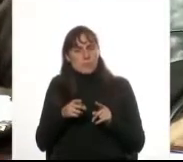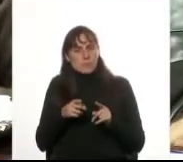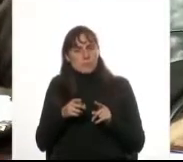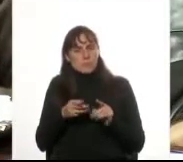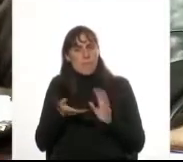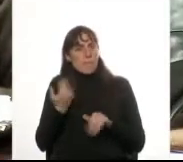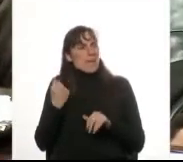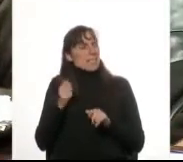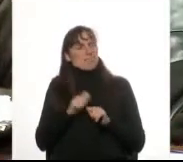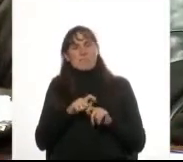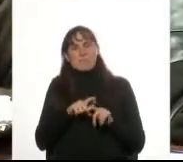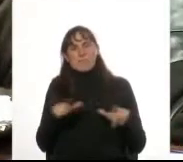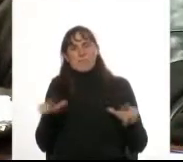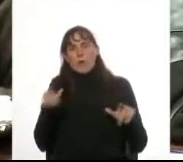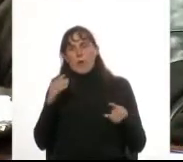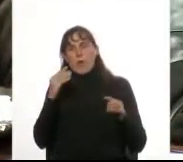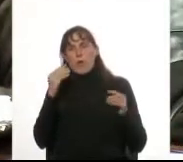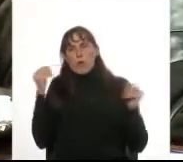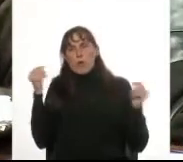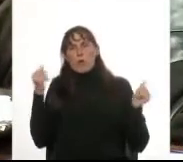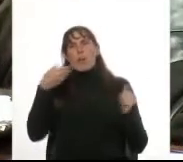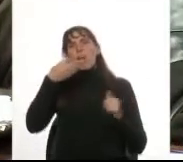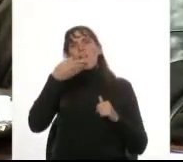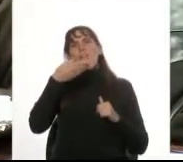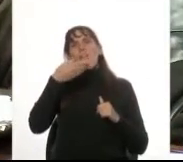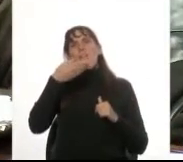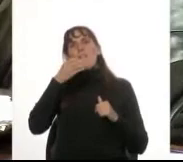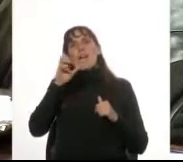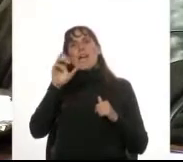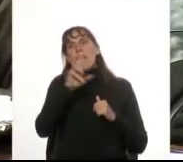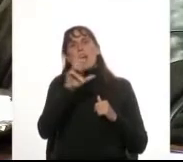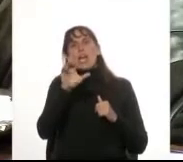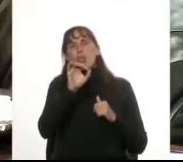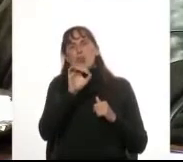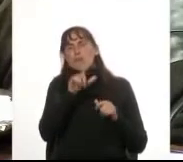al más puro y olvidado de todos, Berro.